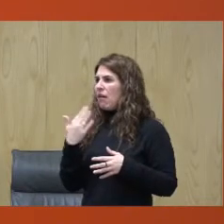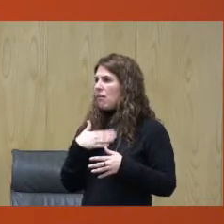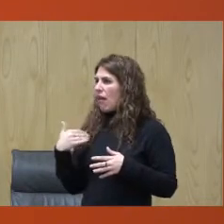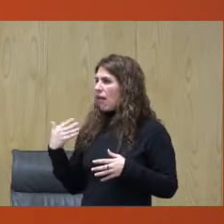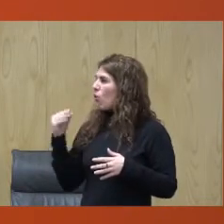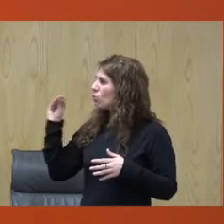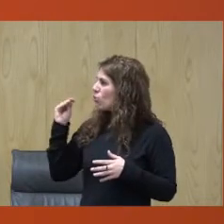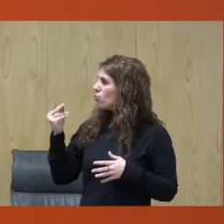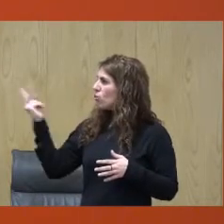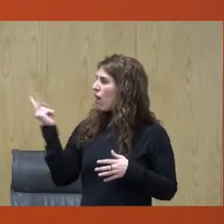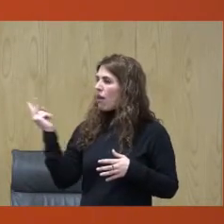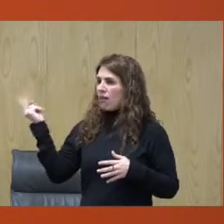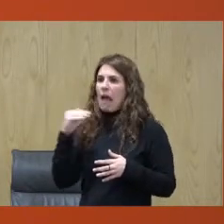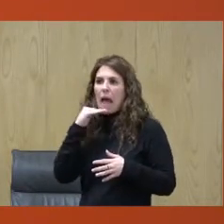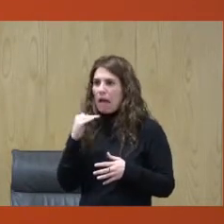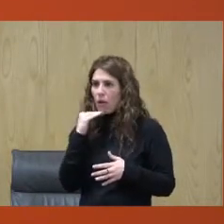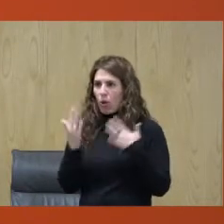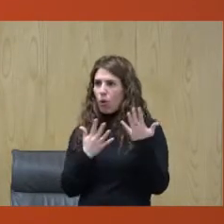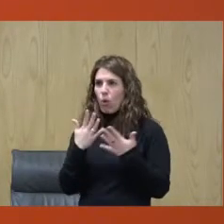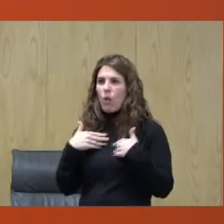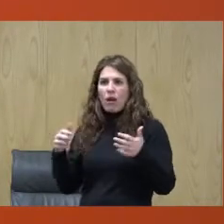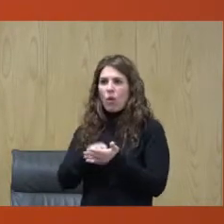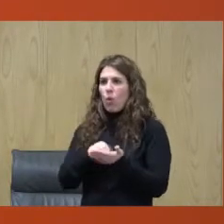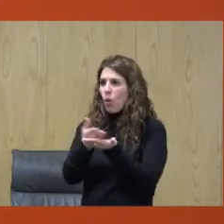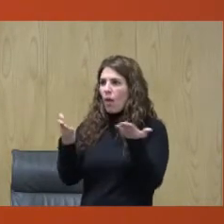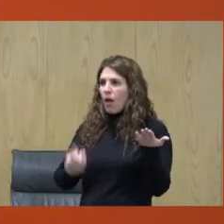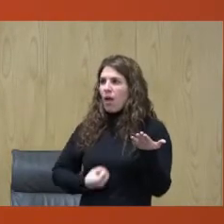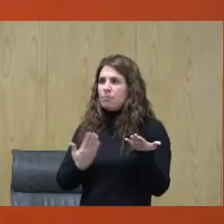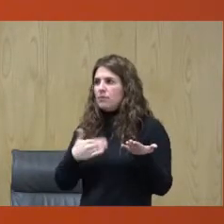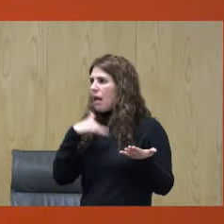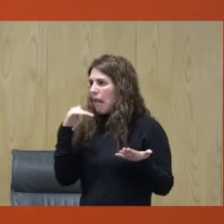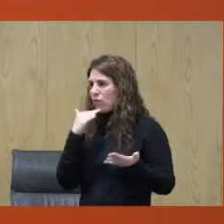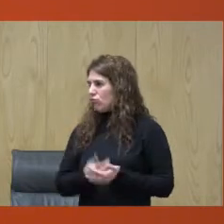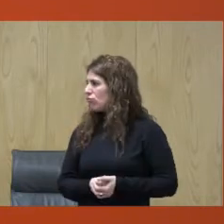consultarle tanto a Cayetano como a José Antonio cualquiera de las dudas que haya suscitado